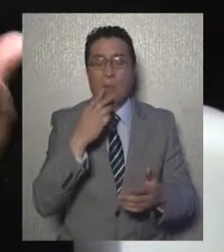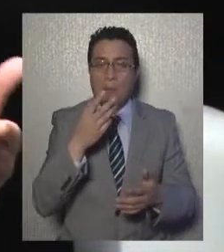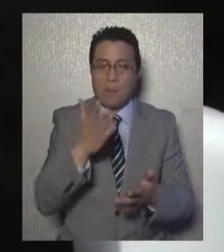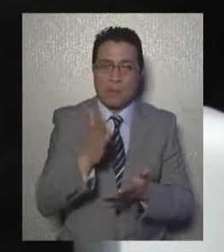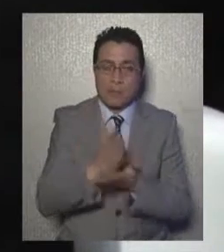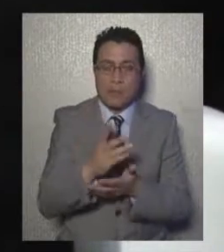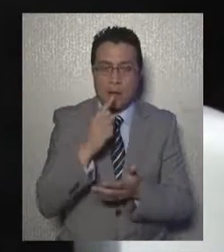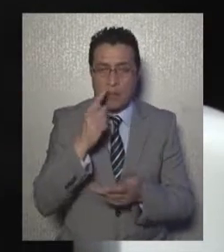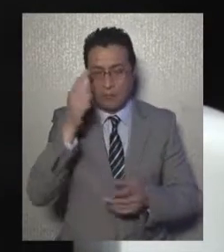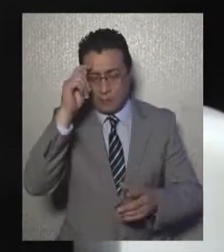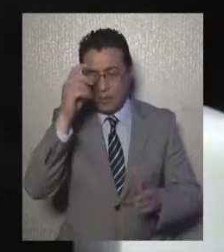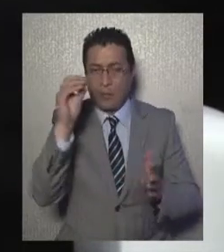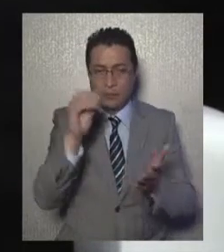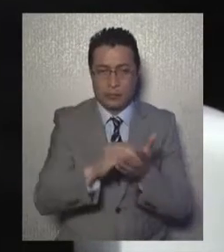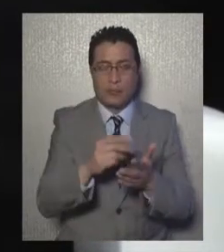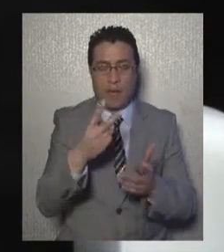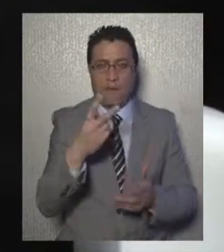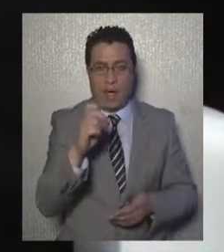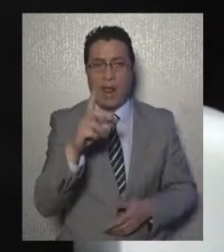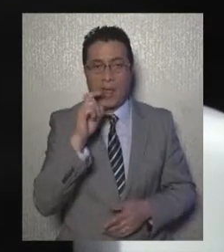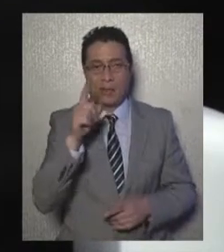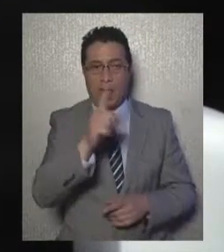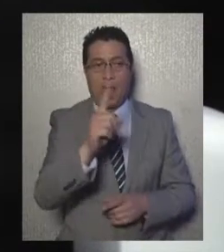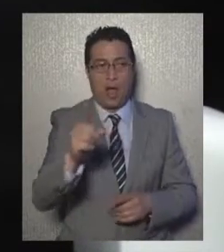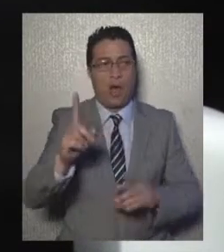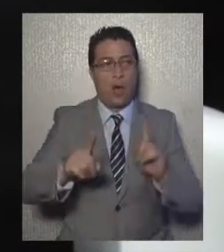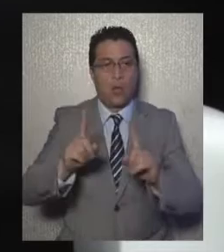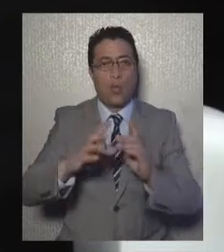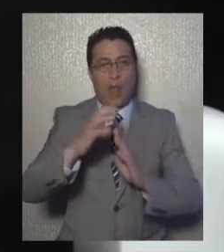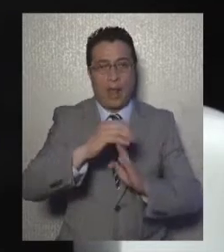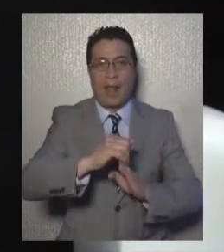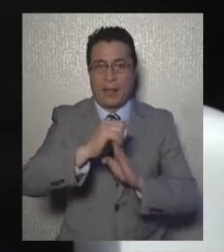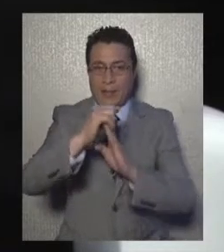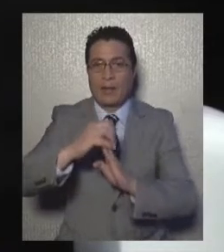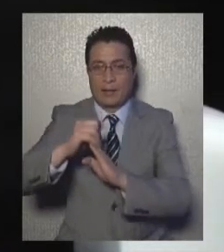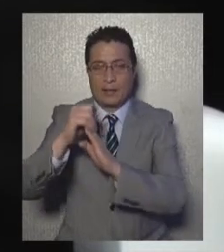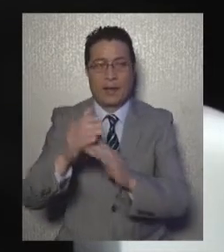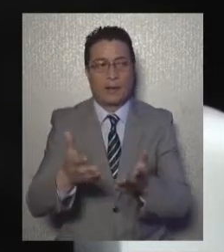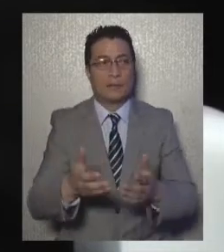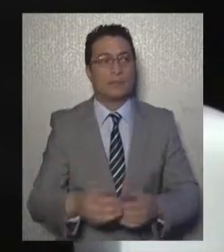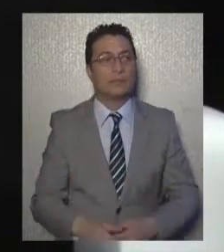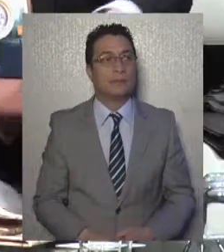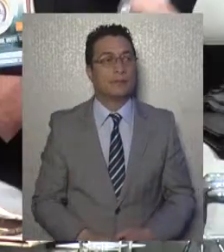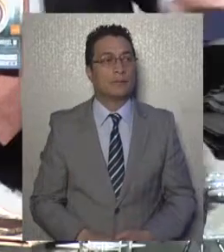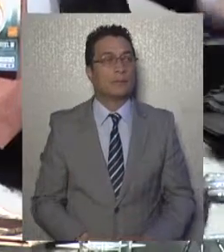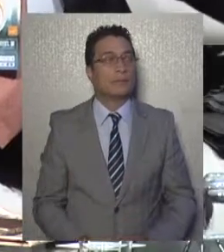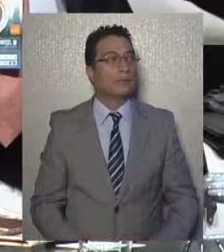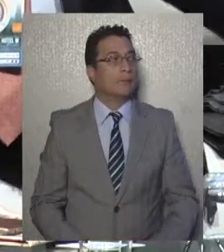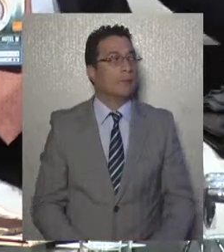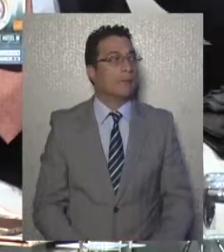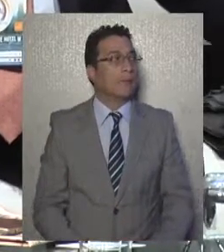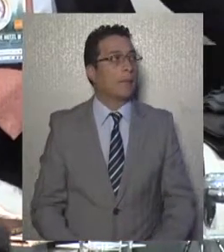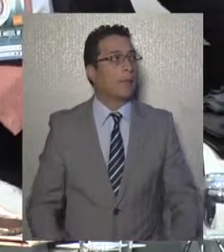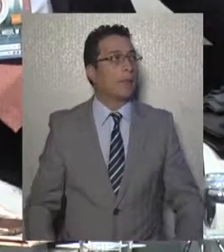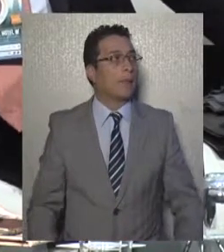ejecutadas, valientes de parte de quienes lideran o debieran liderar este tema? A ver,